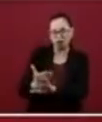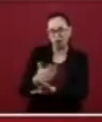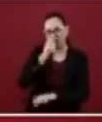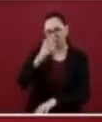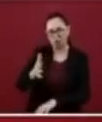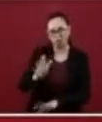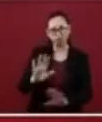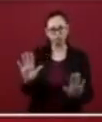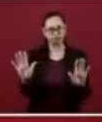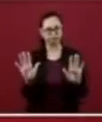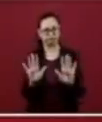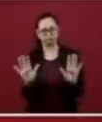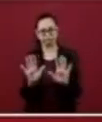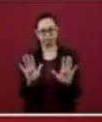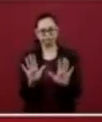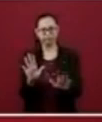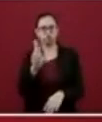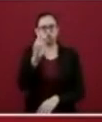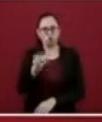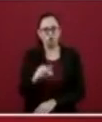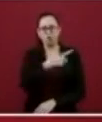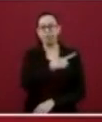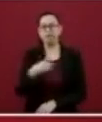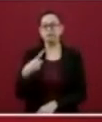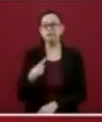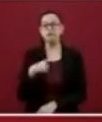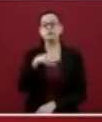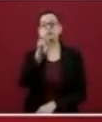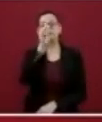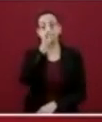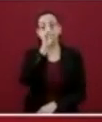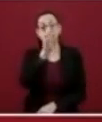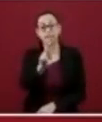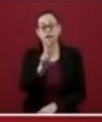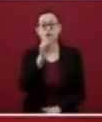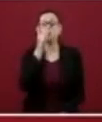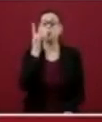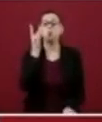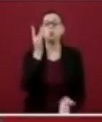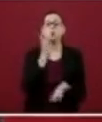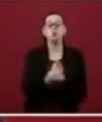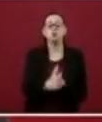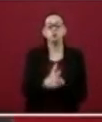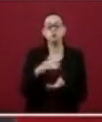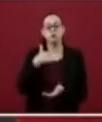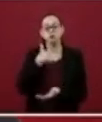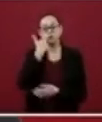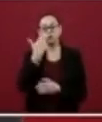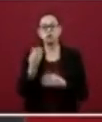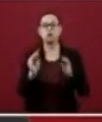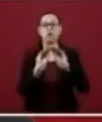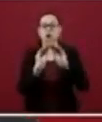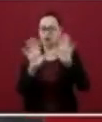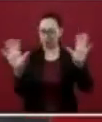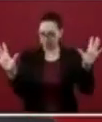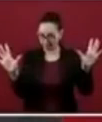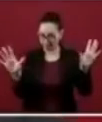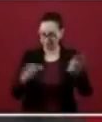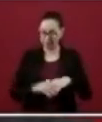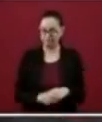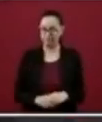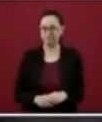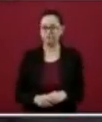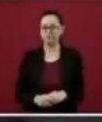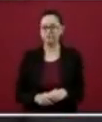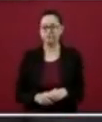El presidente Andrés Manuel López Obrador presentó pruebas de que el Instituto Nacional de Transparencia, Acceso a la Información y Protección de Datos